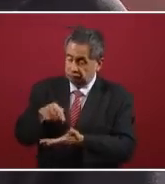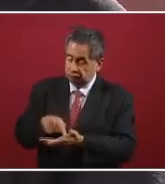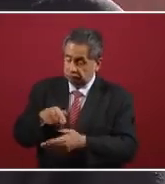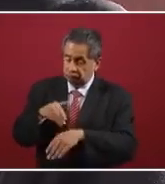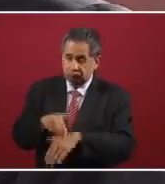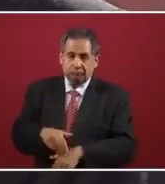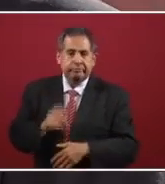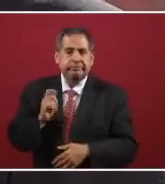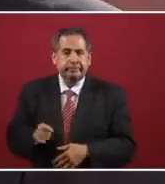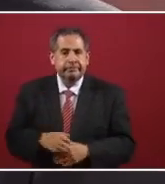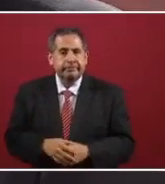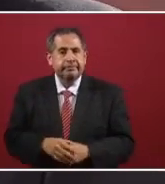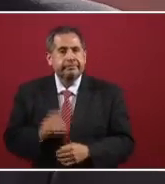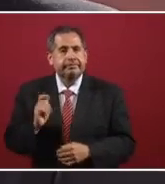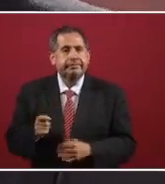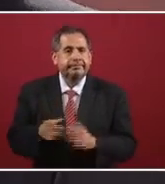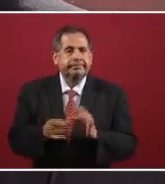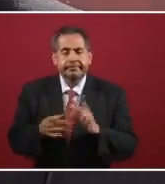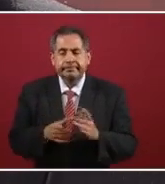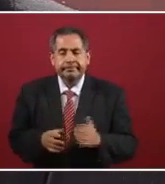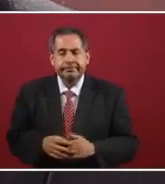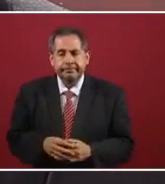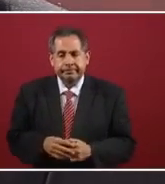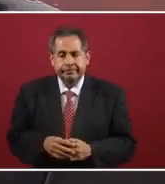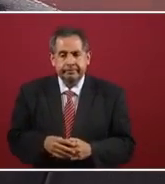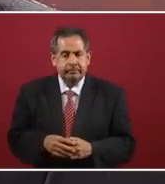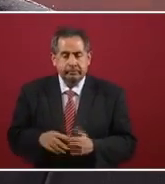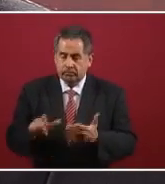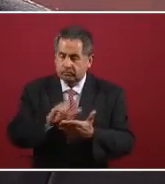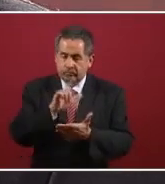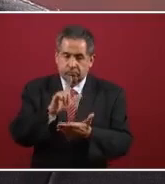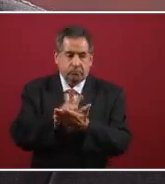porque hay un auténtico Estado de